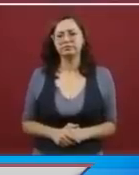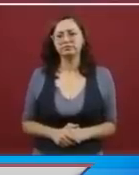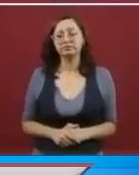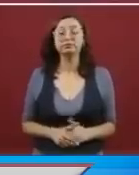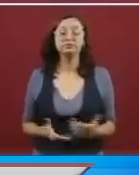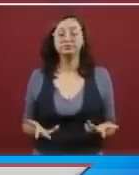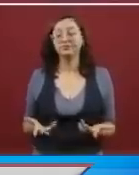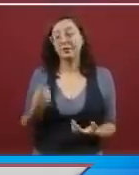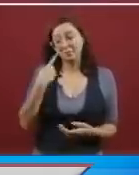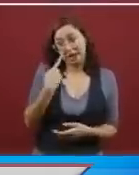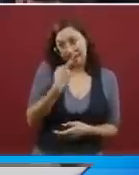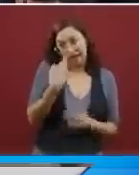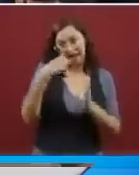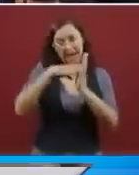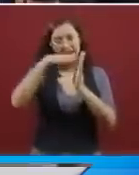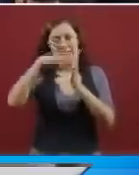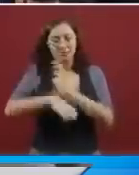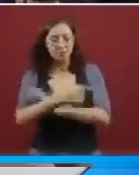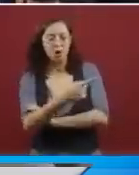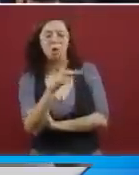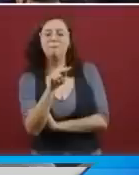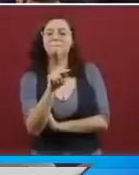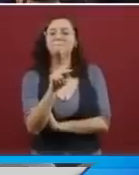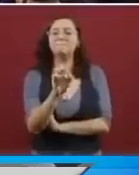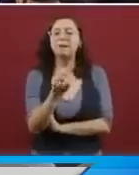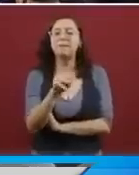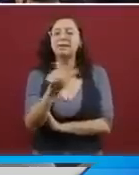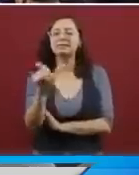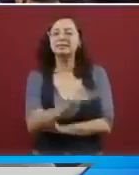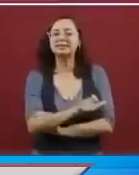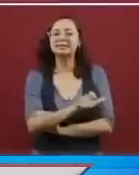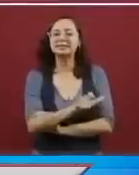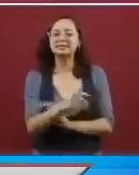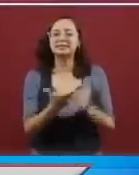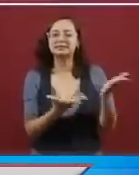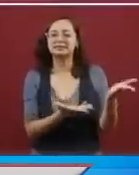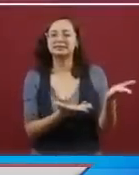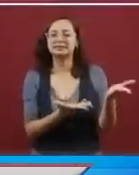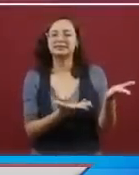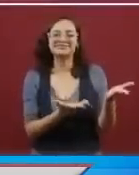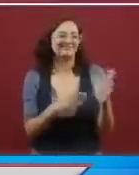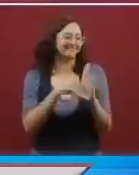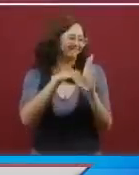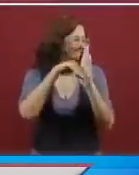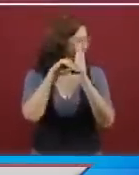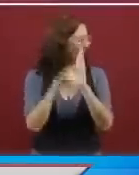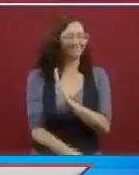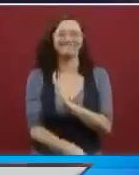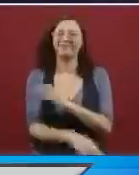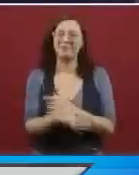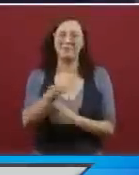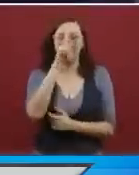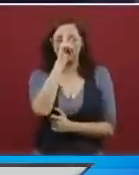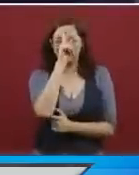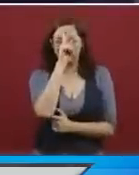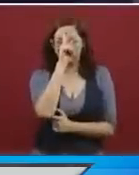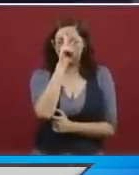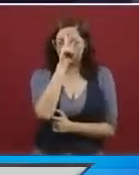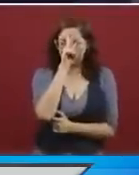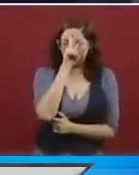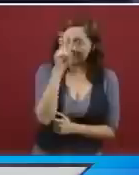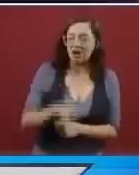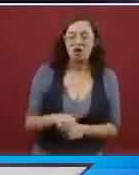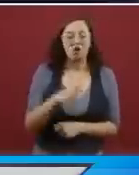se saldrá adelante. No habrá condonaciones de impuestos, no habrá privilegios, y con los recursos rescatados por la corrupción, se canalizarán